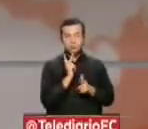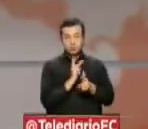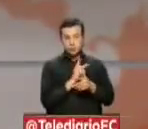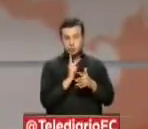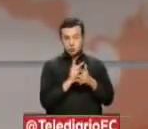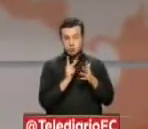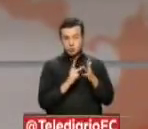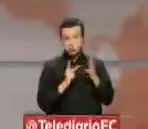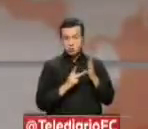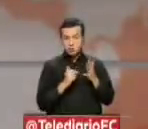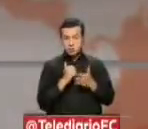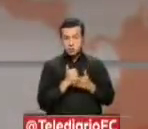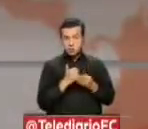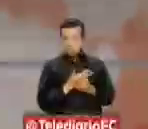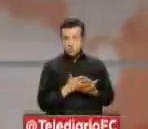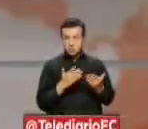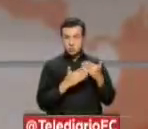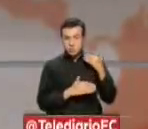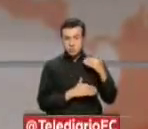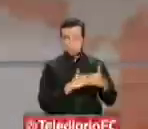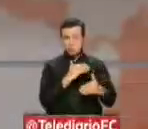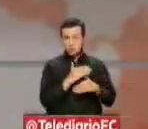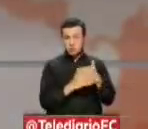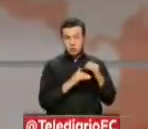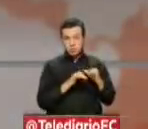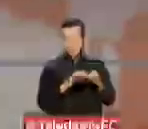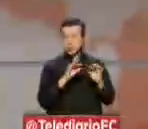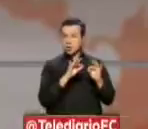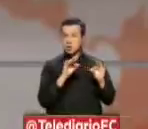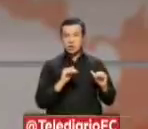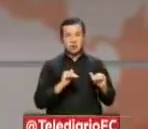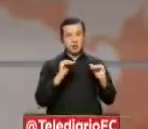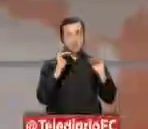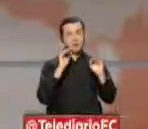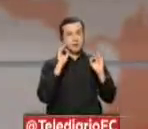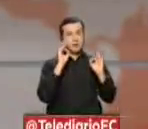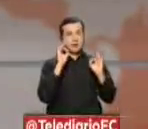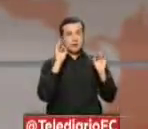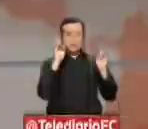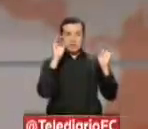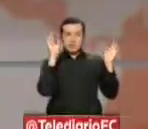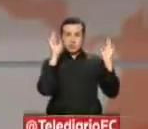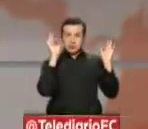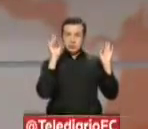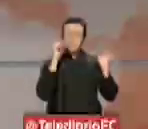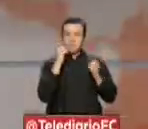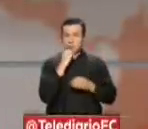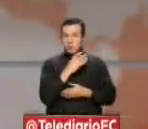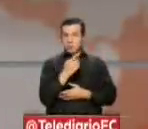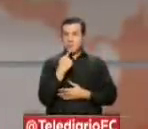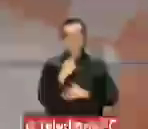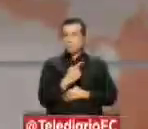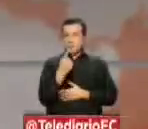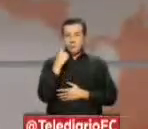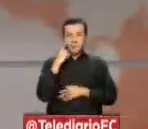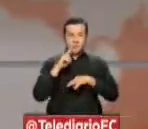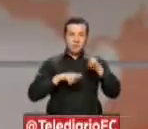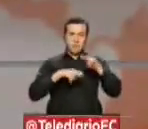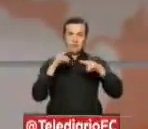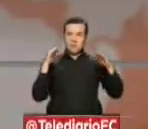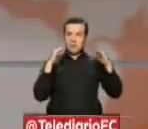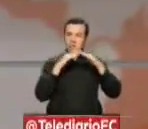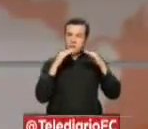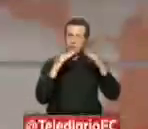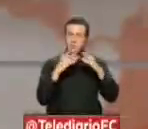que permitan que los procesos sean eficientes desde el punto de vista energético. Estamos hablando, por ejemplo, de viviendas que se